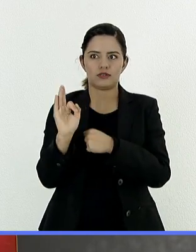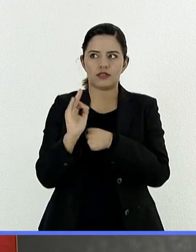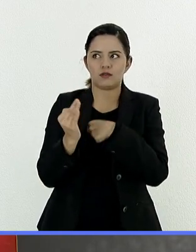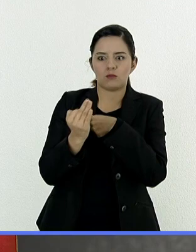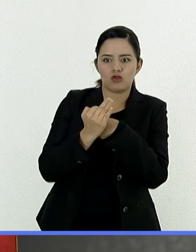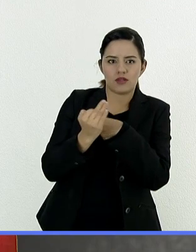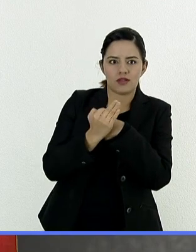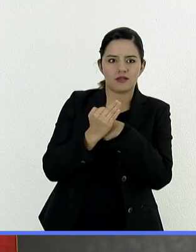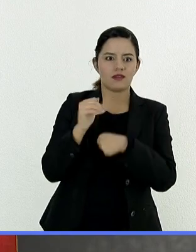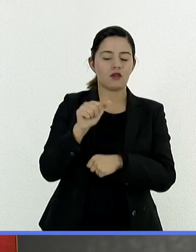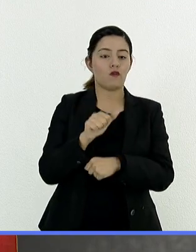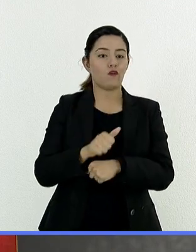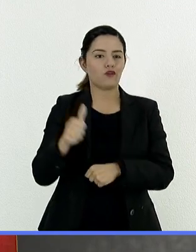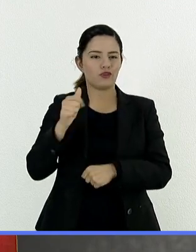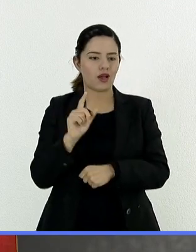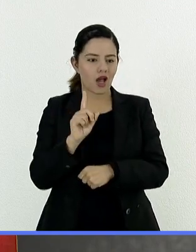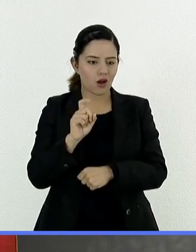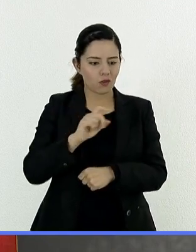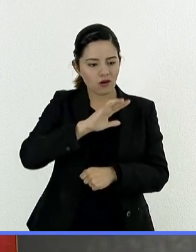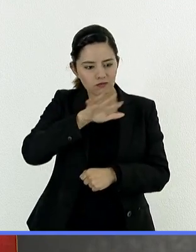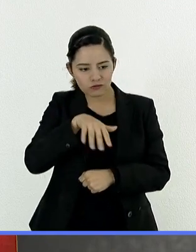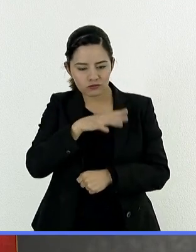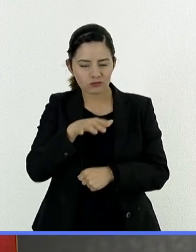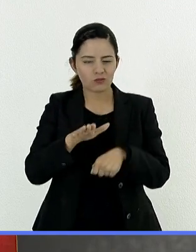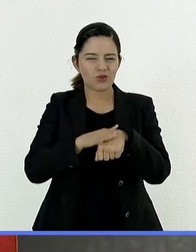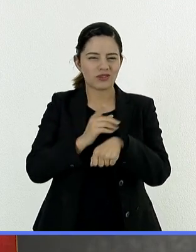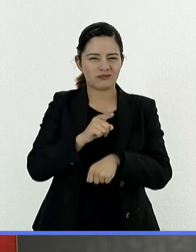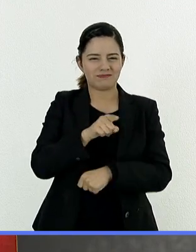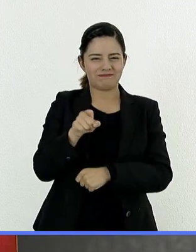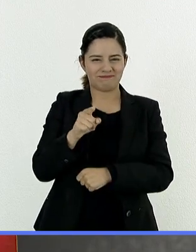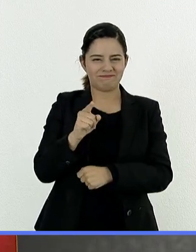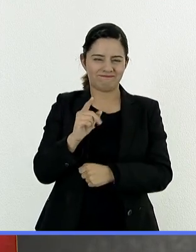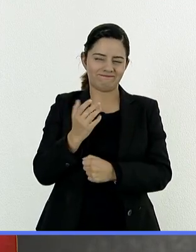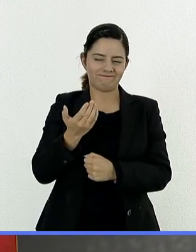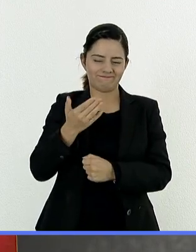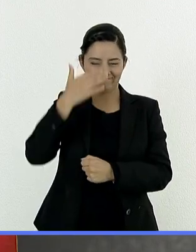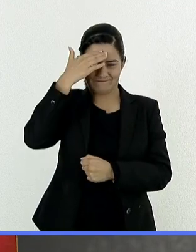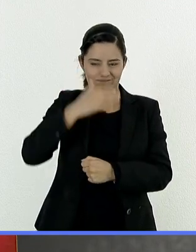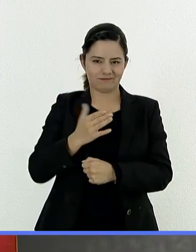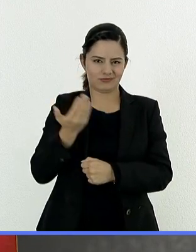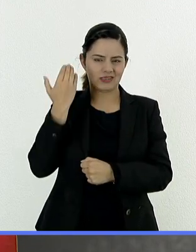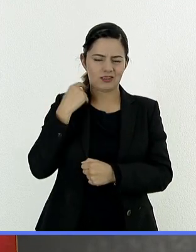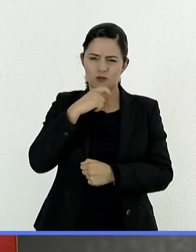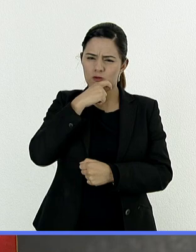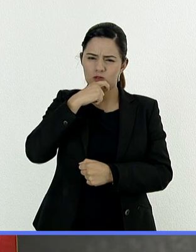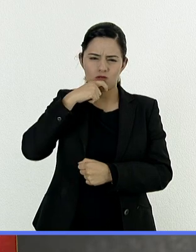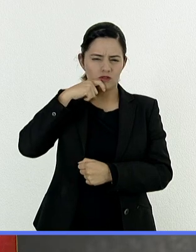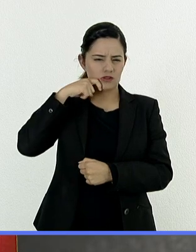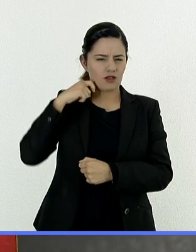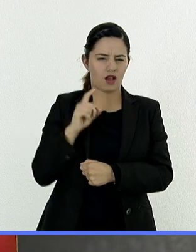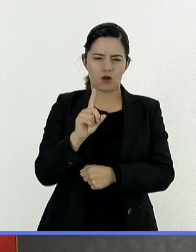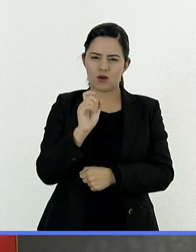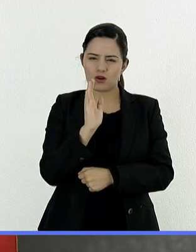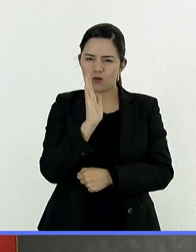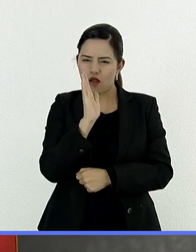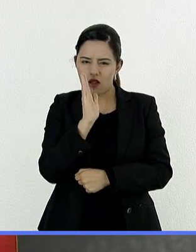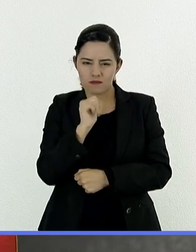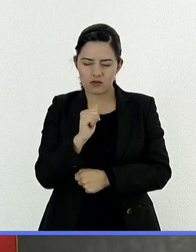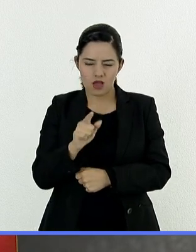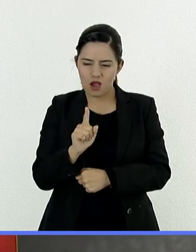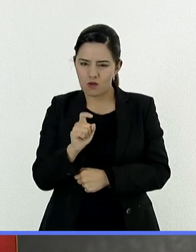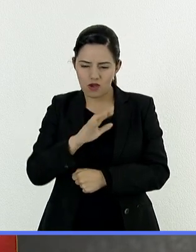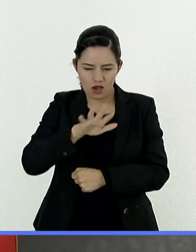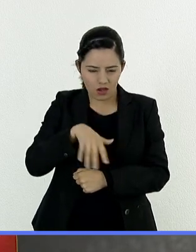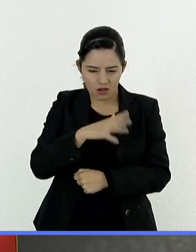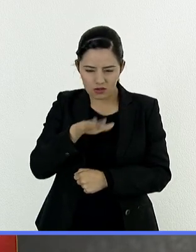por ir a buscar agua porque son hay una época de grandes sequías también están interactuando por qué considerado y